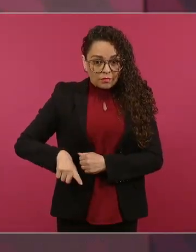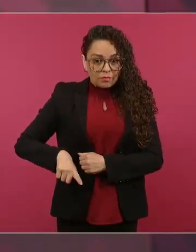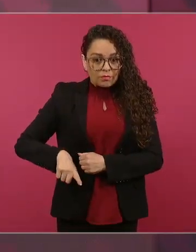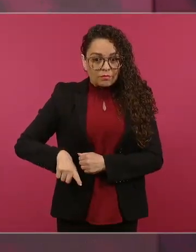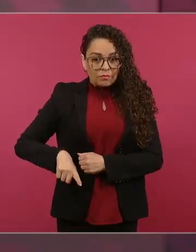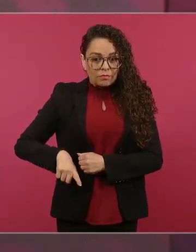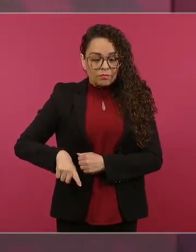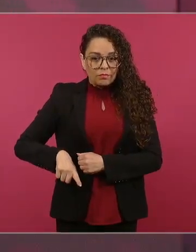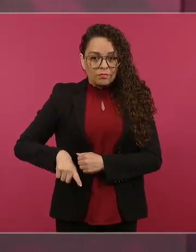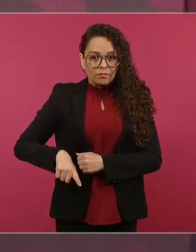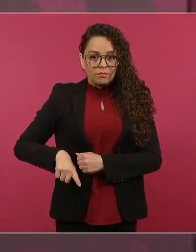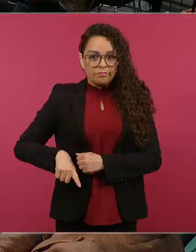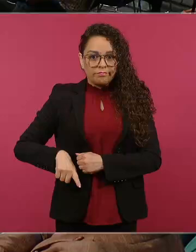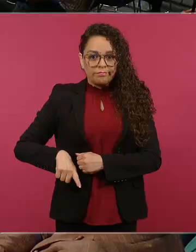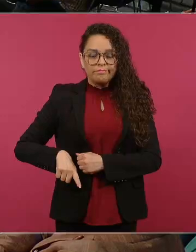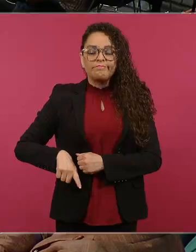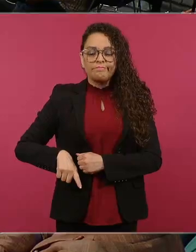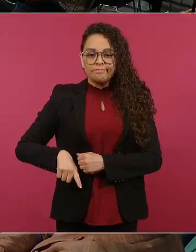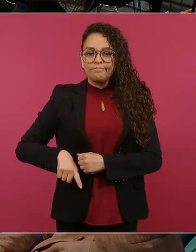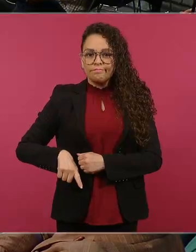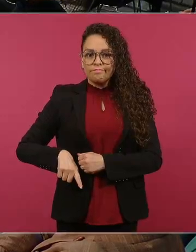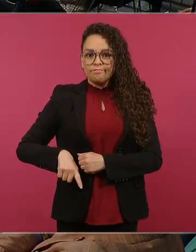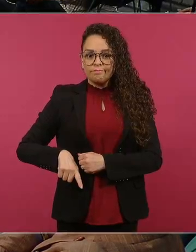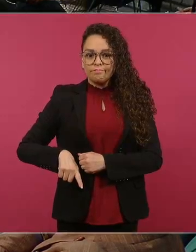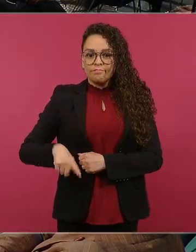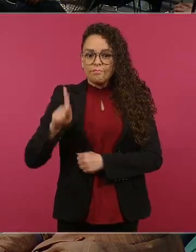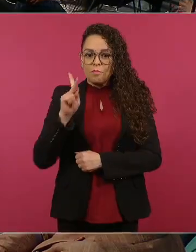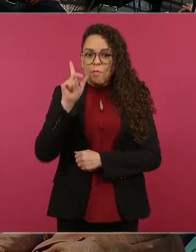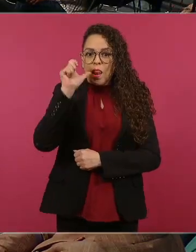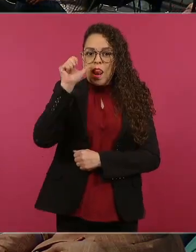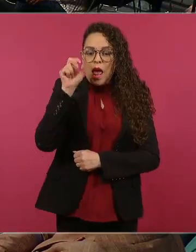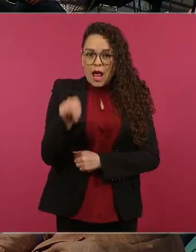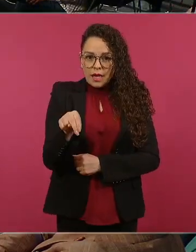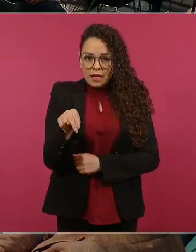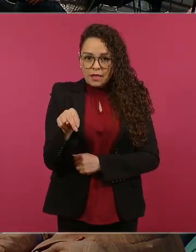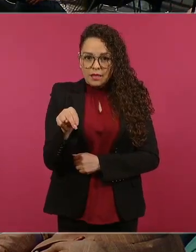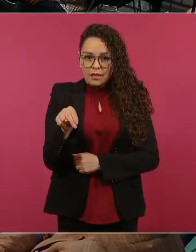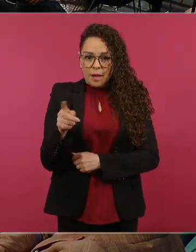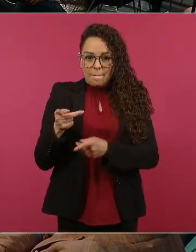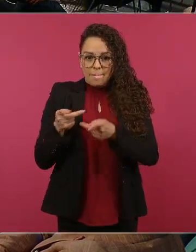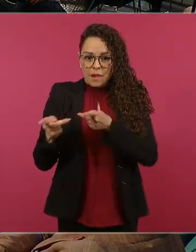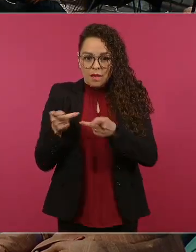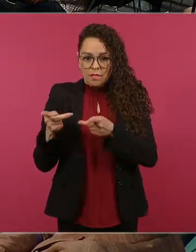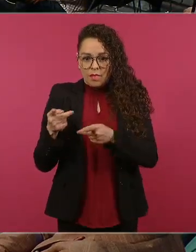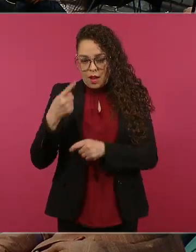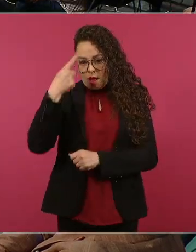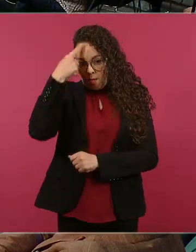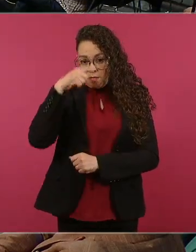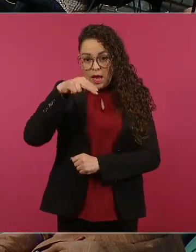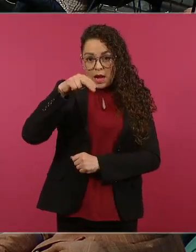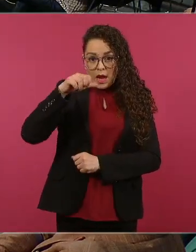en un plan para combatir el narcotráfico en Ecuador,